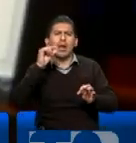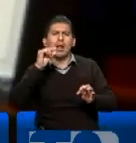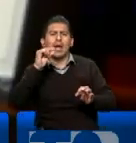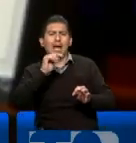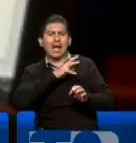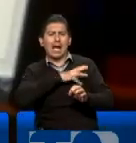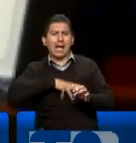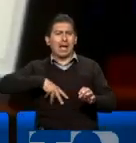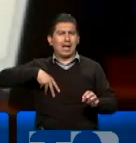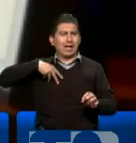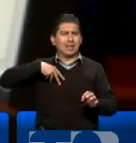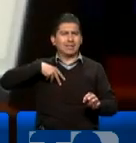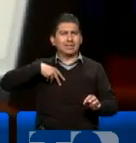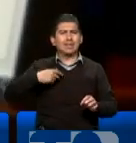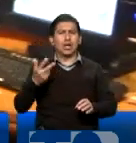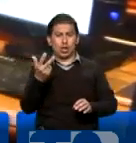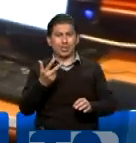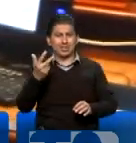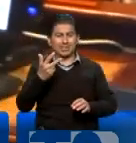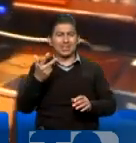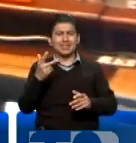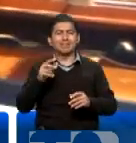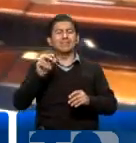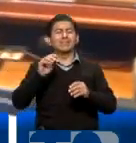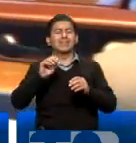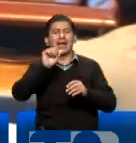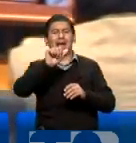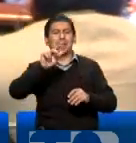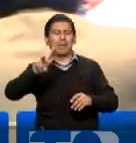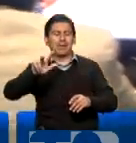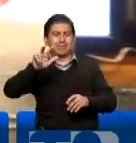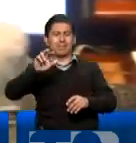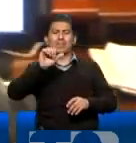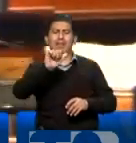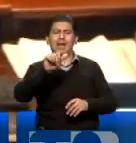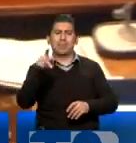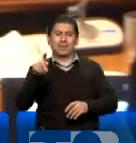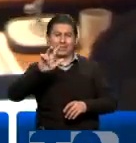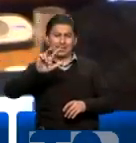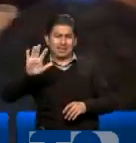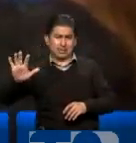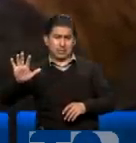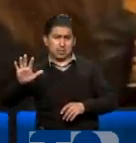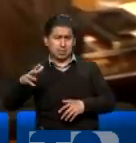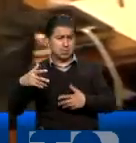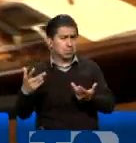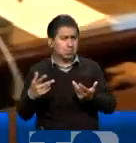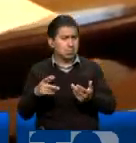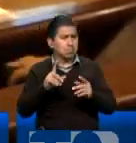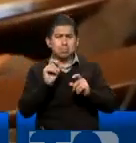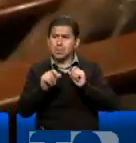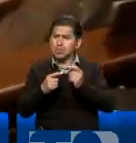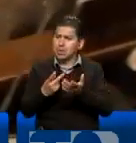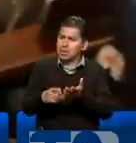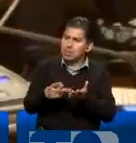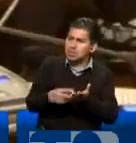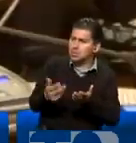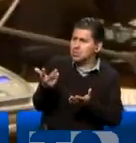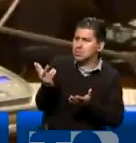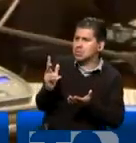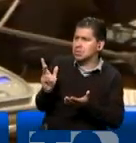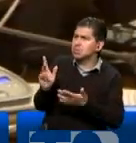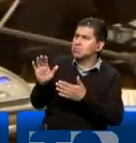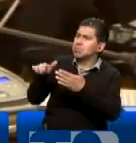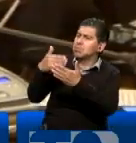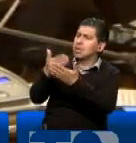son asambleístas de la Revolución Ciudadana que ahora se encuentran en la Embajada de México en Quito. En el legislativo hay incertidumbre por